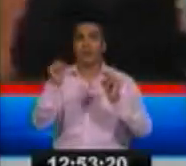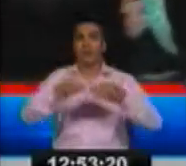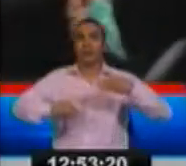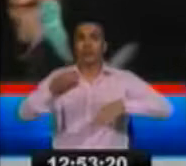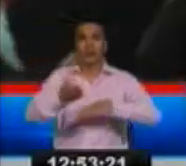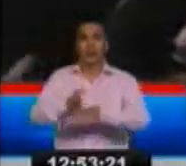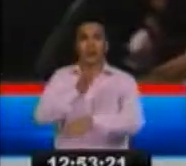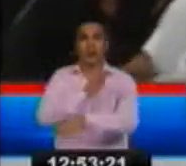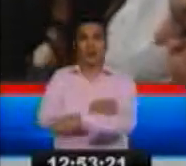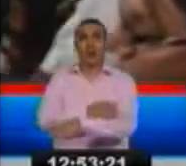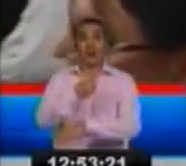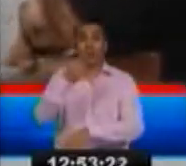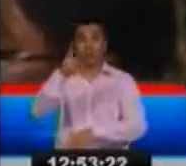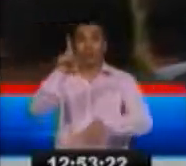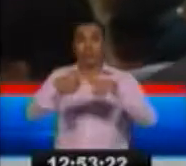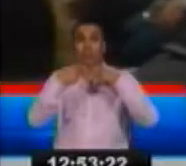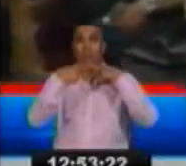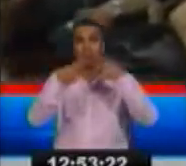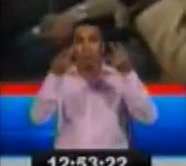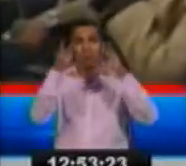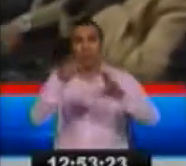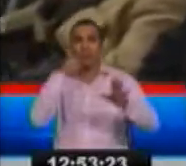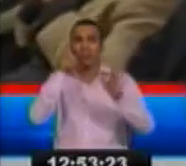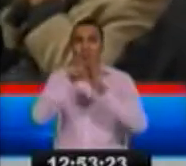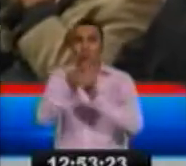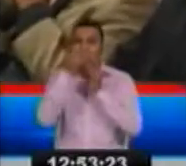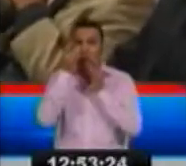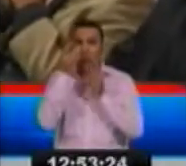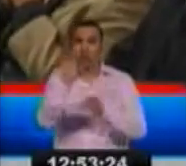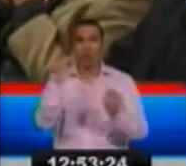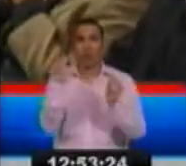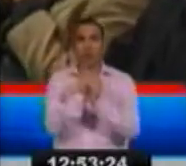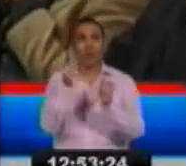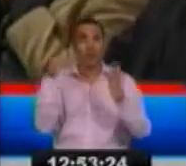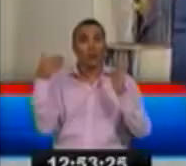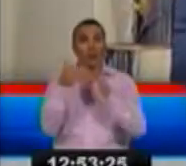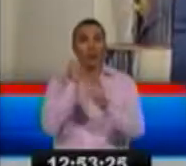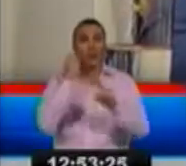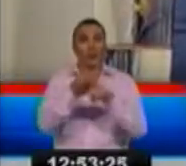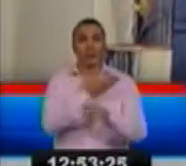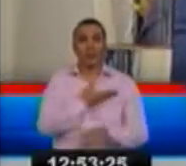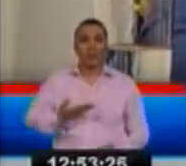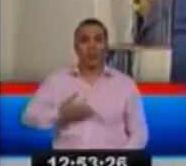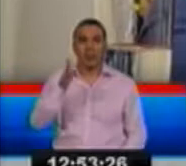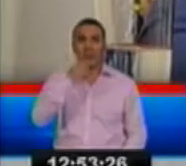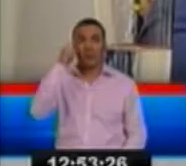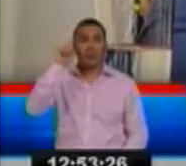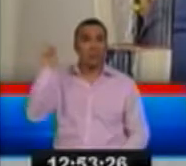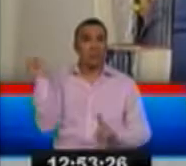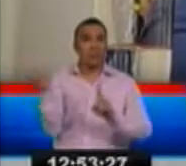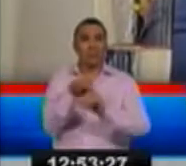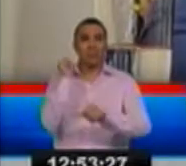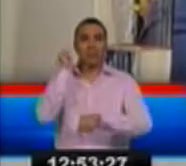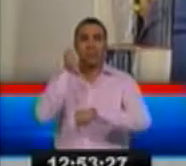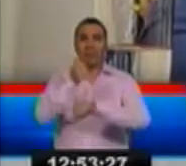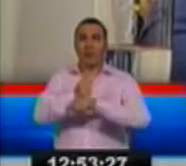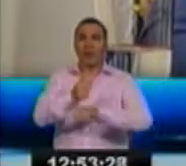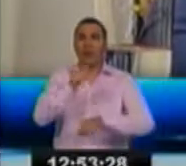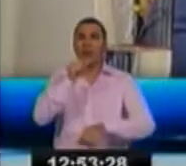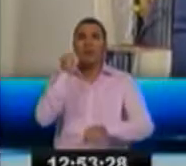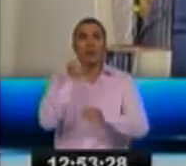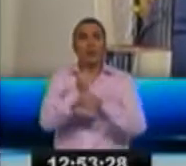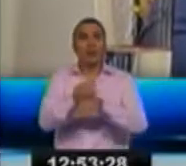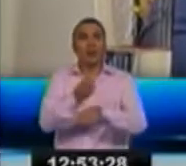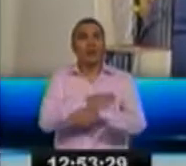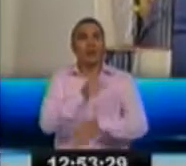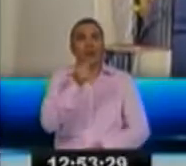justicia y unos anunciaron incluso demandas por odio contra el expresidente. Y su principal brazo ejecutor en ese